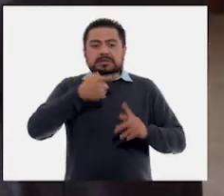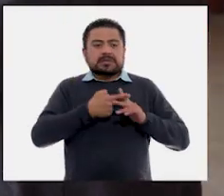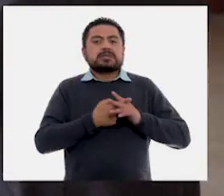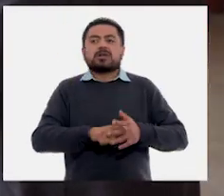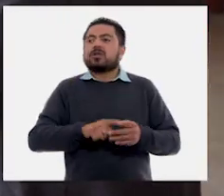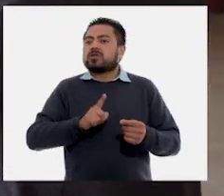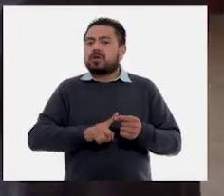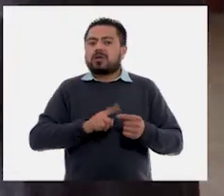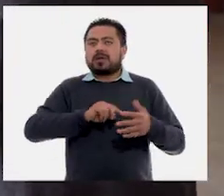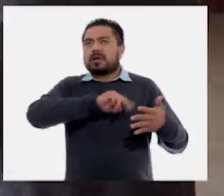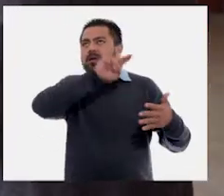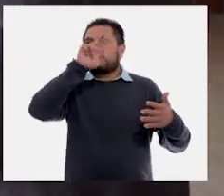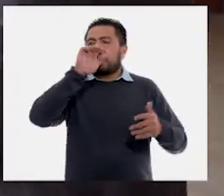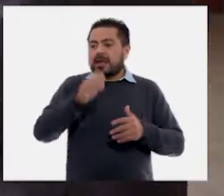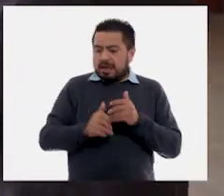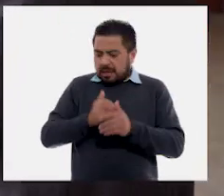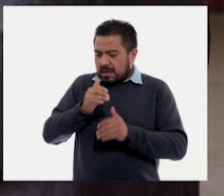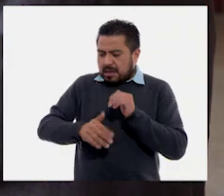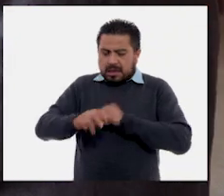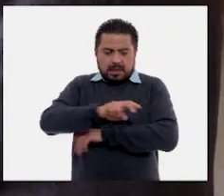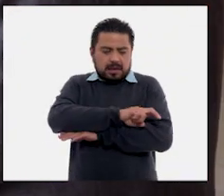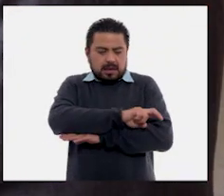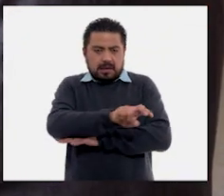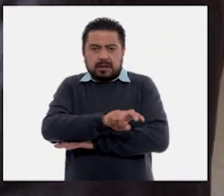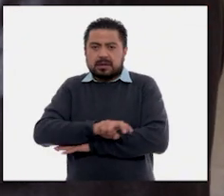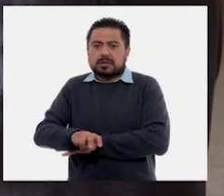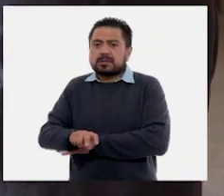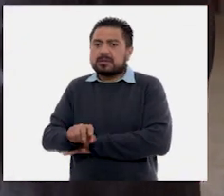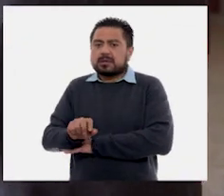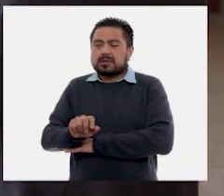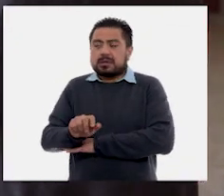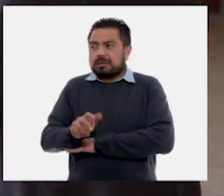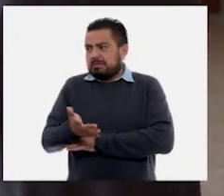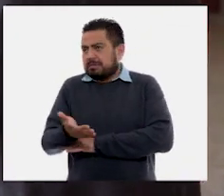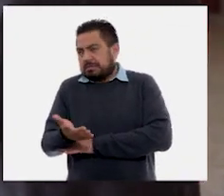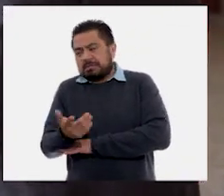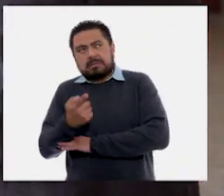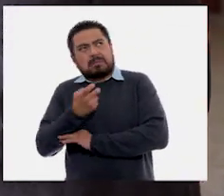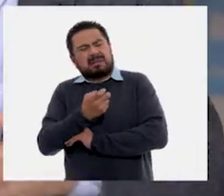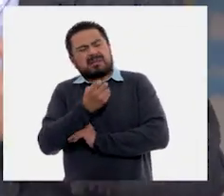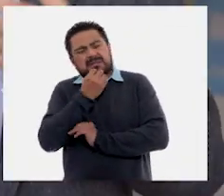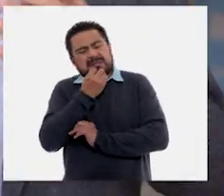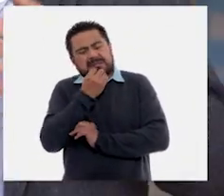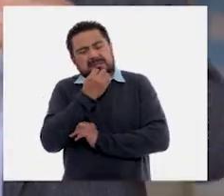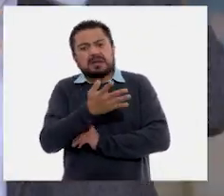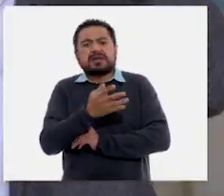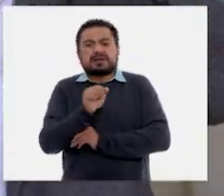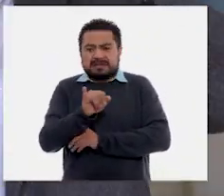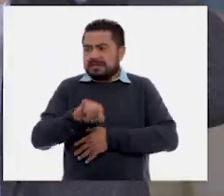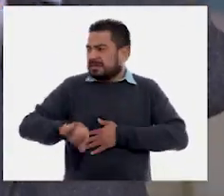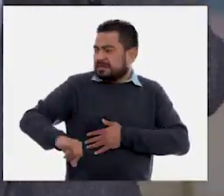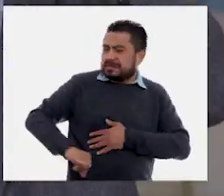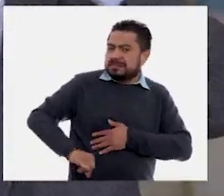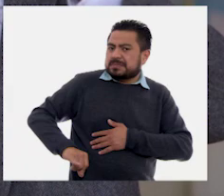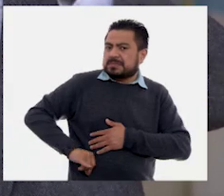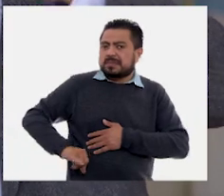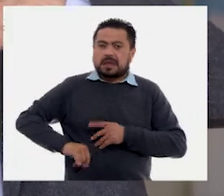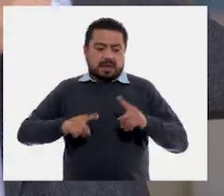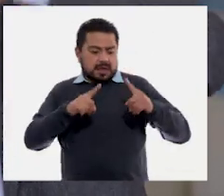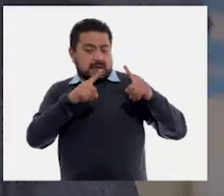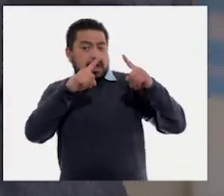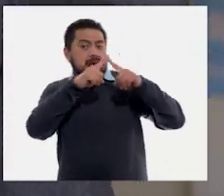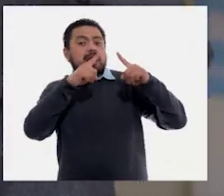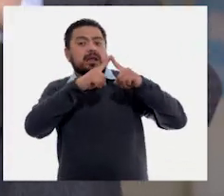pintura y dónde termina la arquitectura. Es verdad, claro. Entonces, eso es fascinante. Sí, qué interesante que las